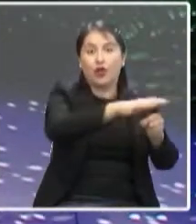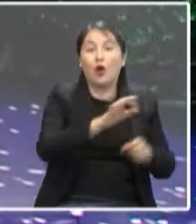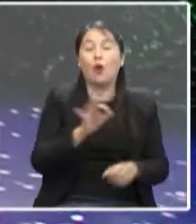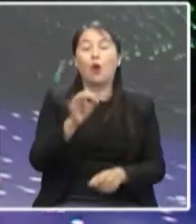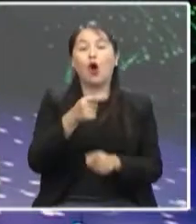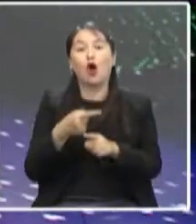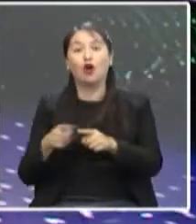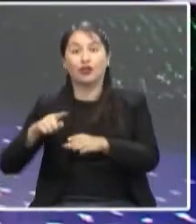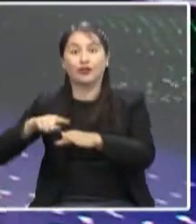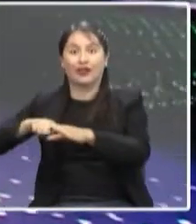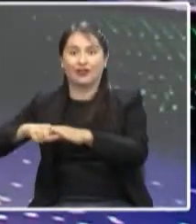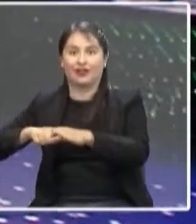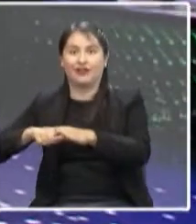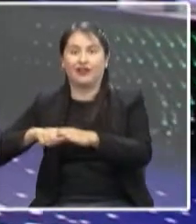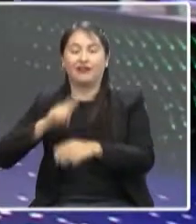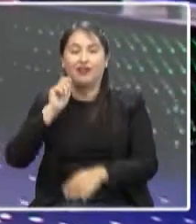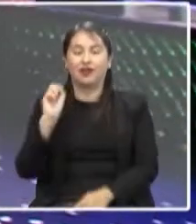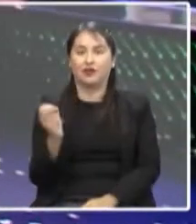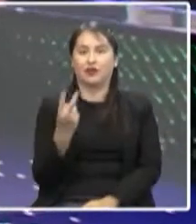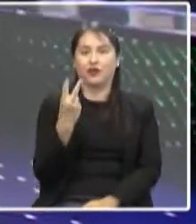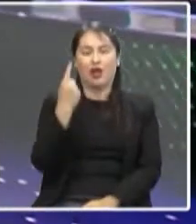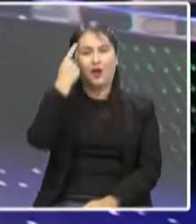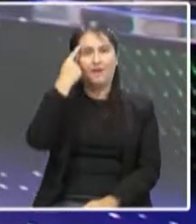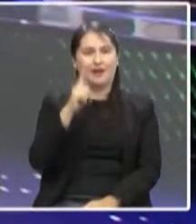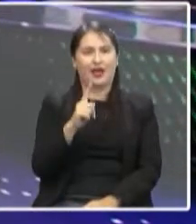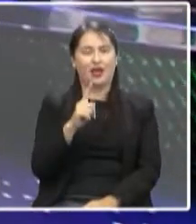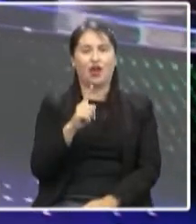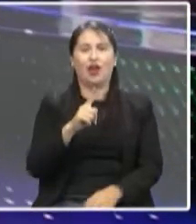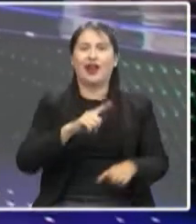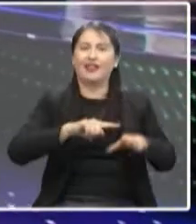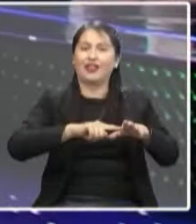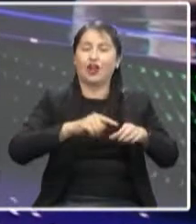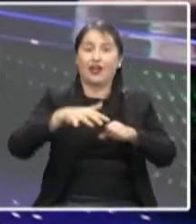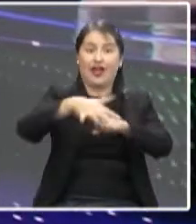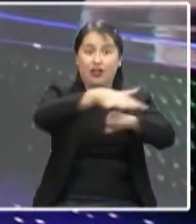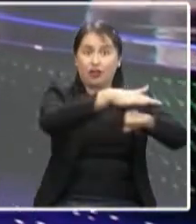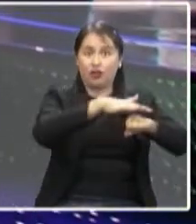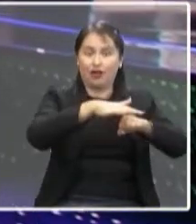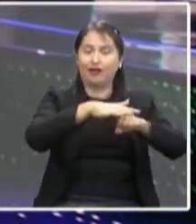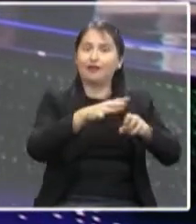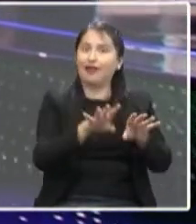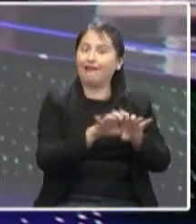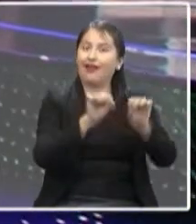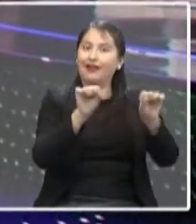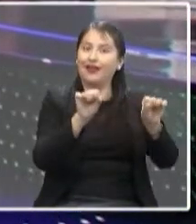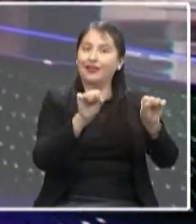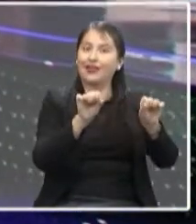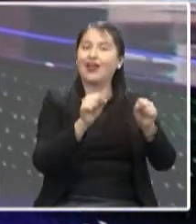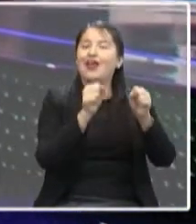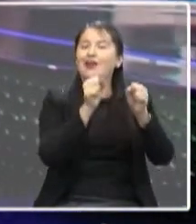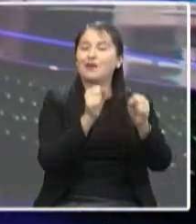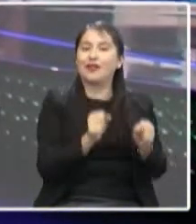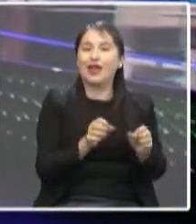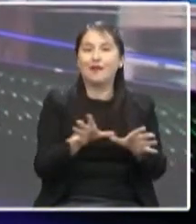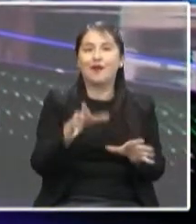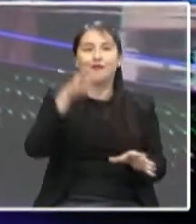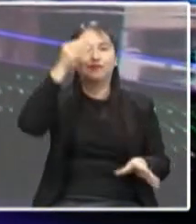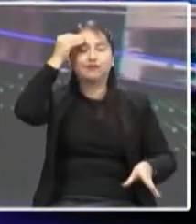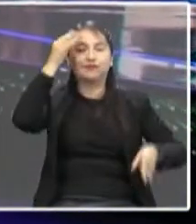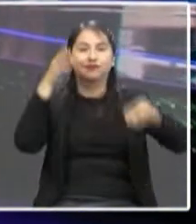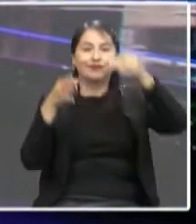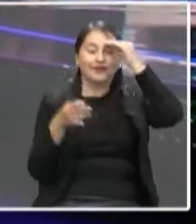secundario. Ahora bien, cuando nos dimos cuenta que la tecnología de drones estaba disponible, tuvimos que comenzar a aprender sobre esa